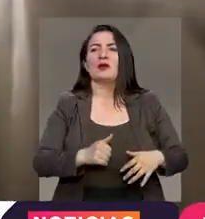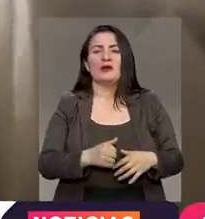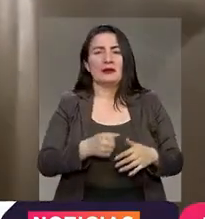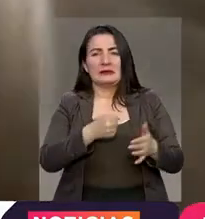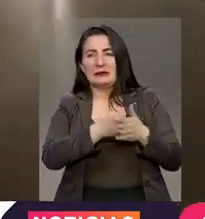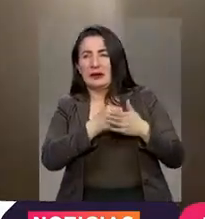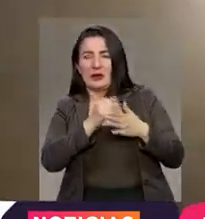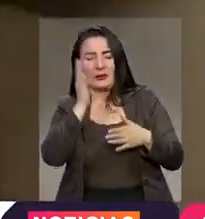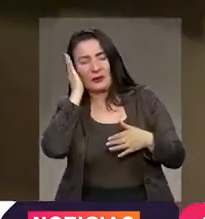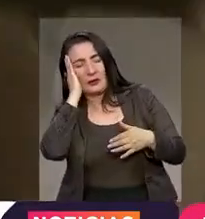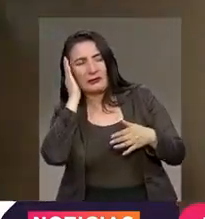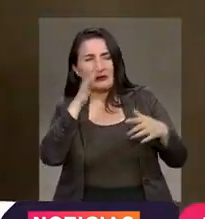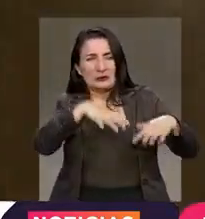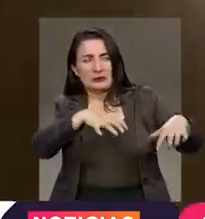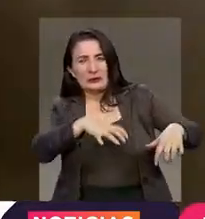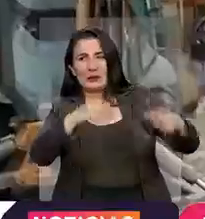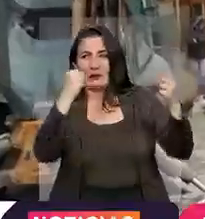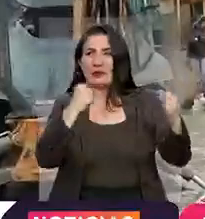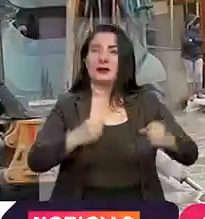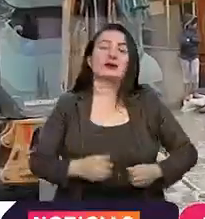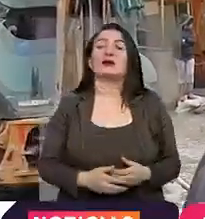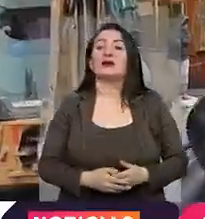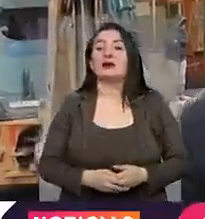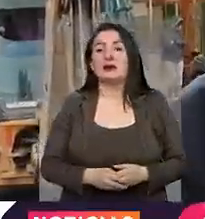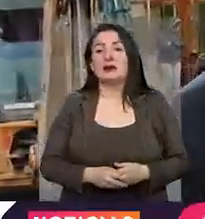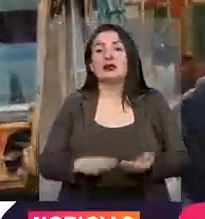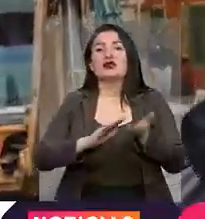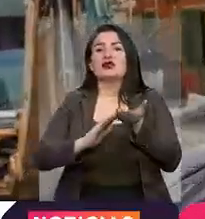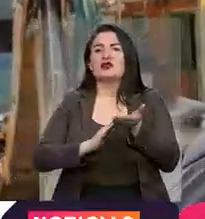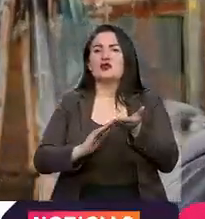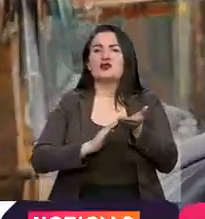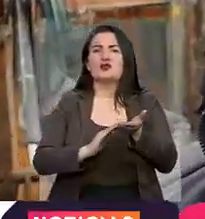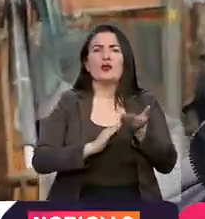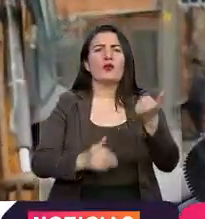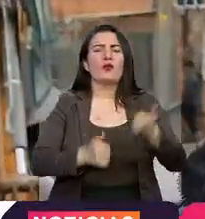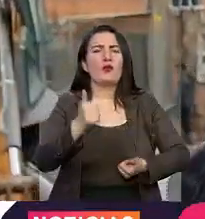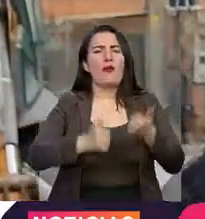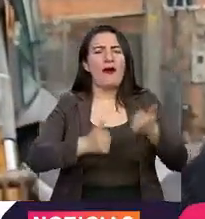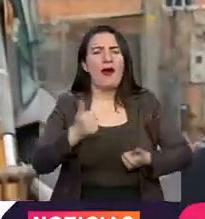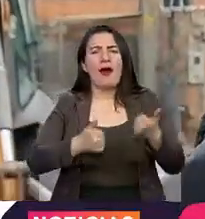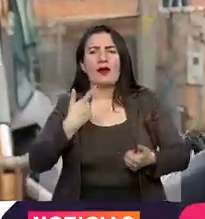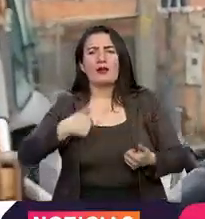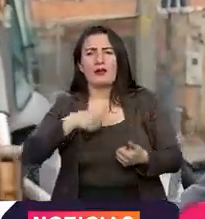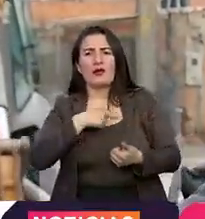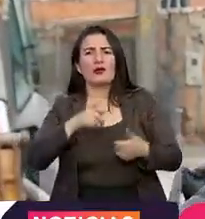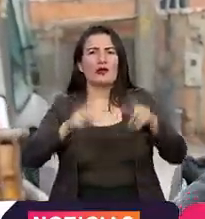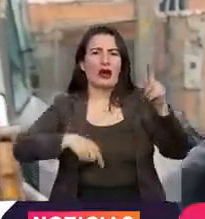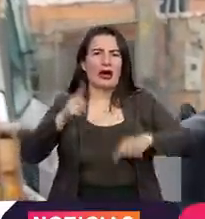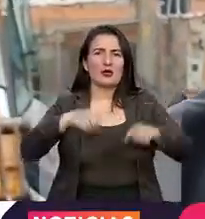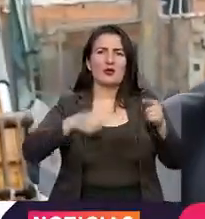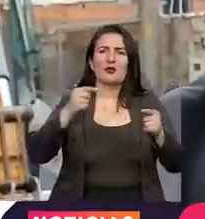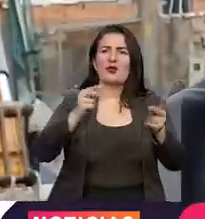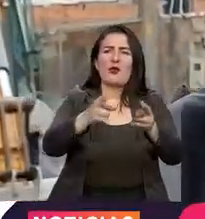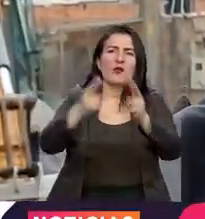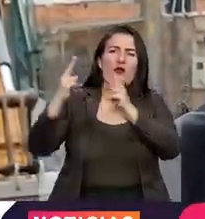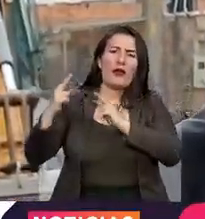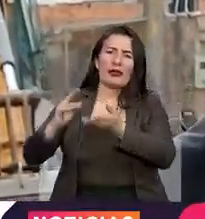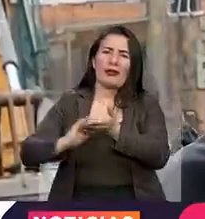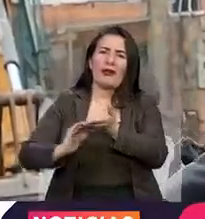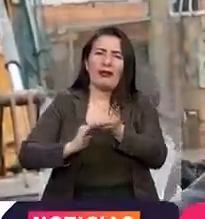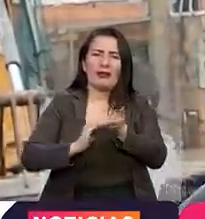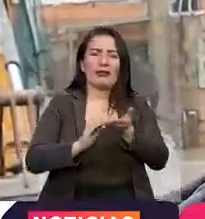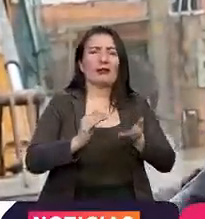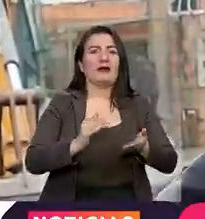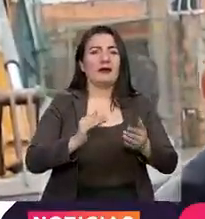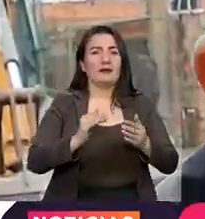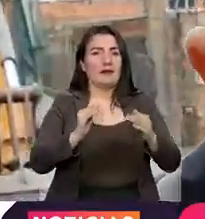de dormir cada vez que llueve con fuerza. La solución definitiva es que todos estos puentes que son improvistos, que se haga